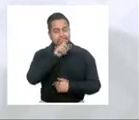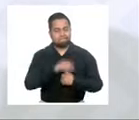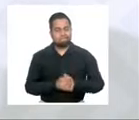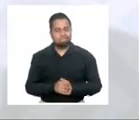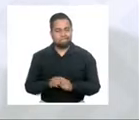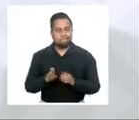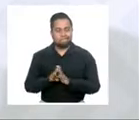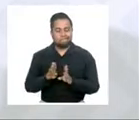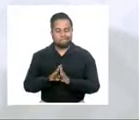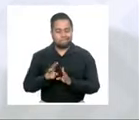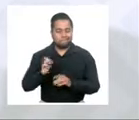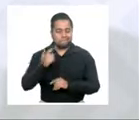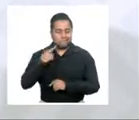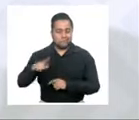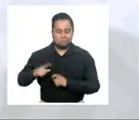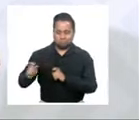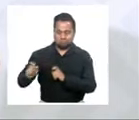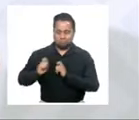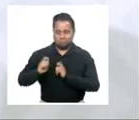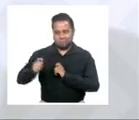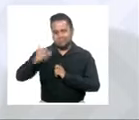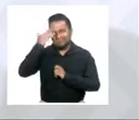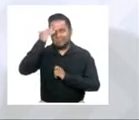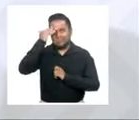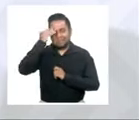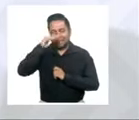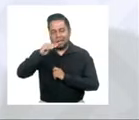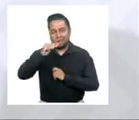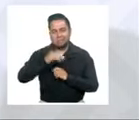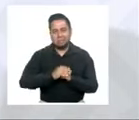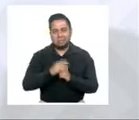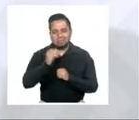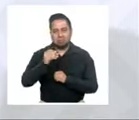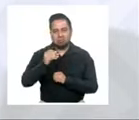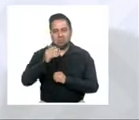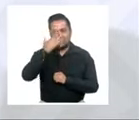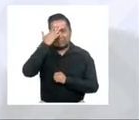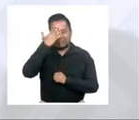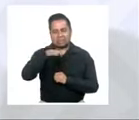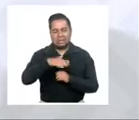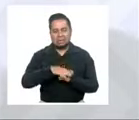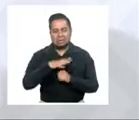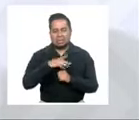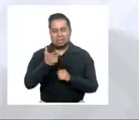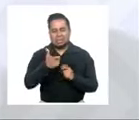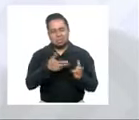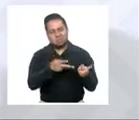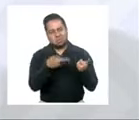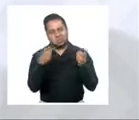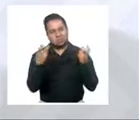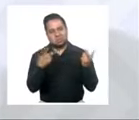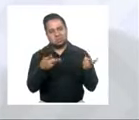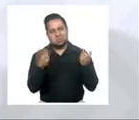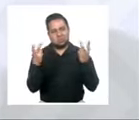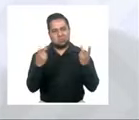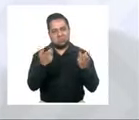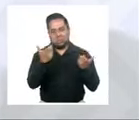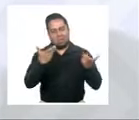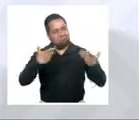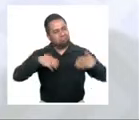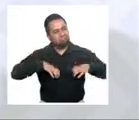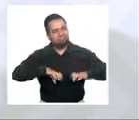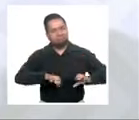nos dejaron Oaxaca. Tú lo sabes y lo saben muchos. Fue un saqueo, robo.